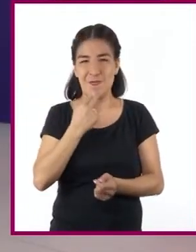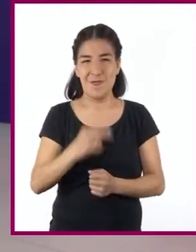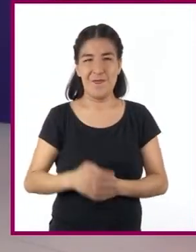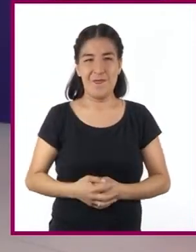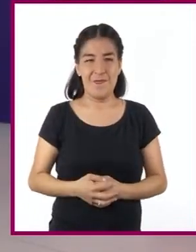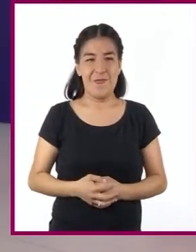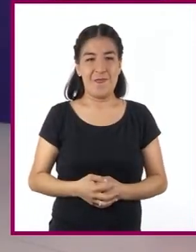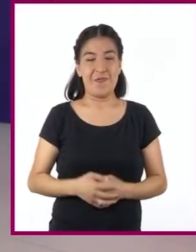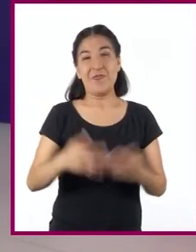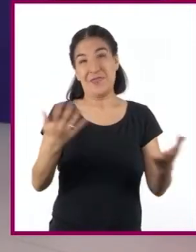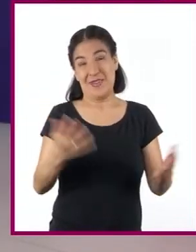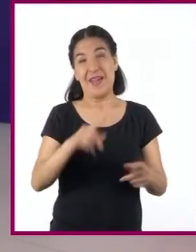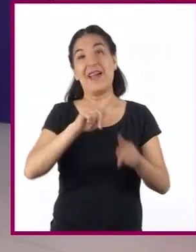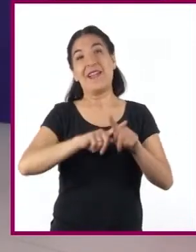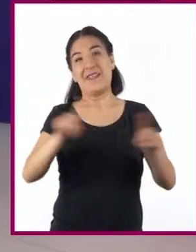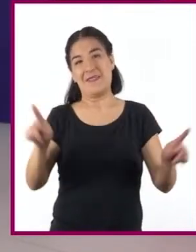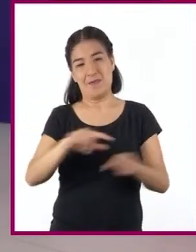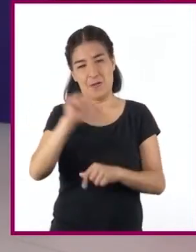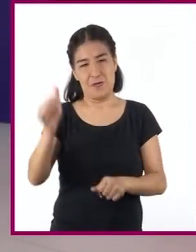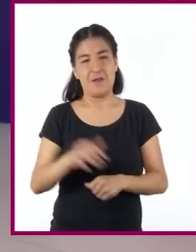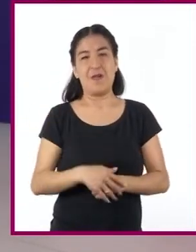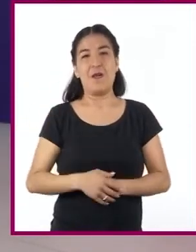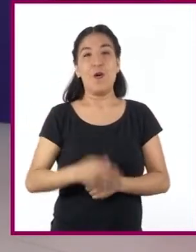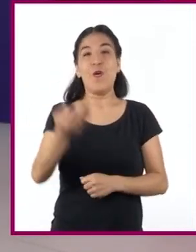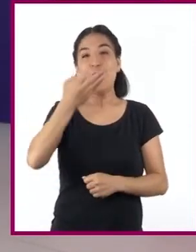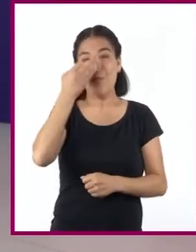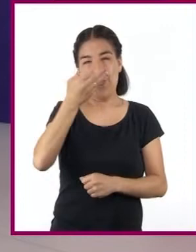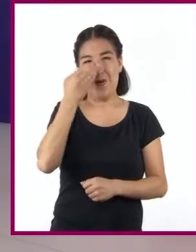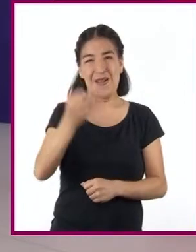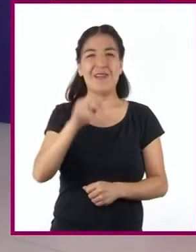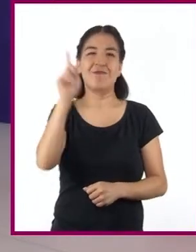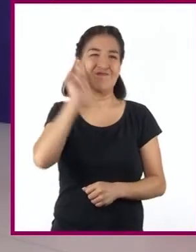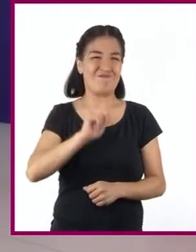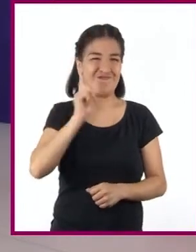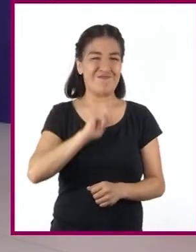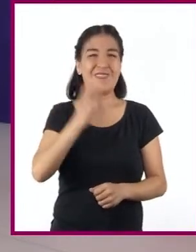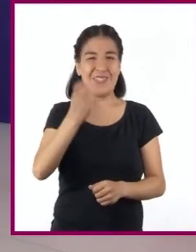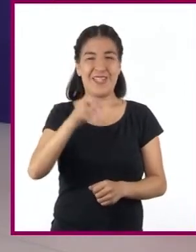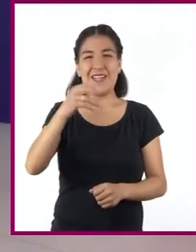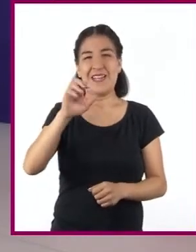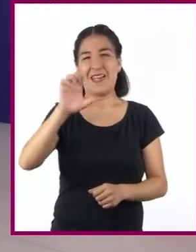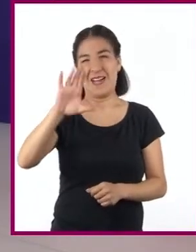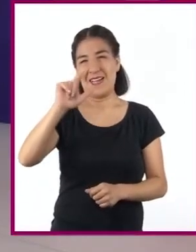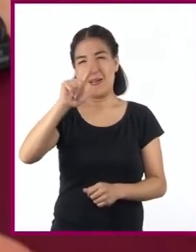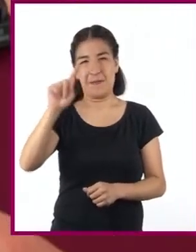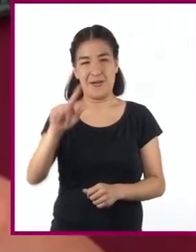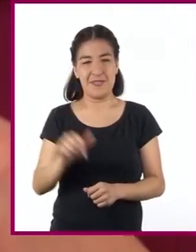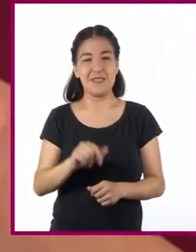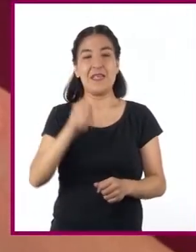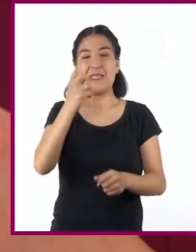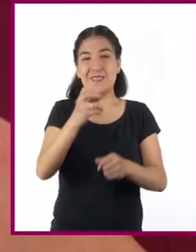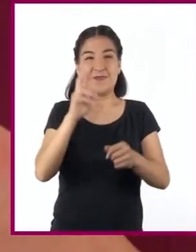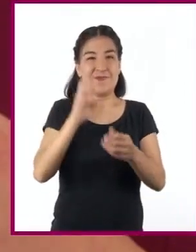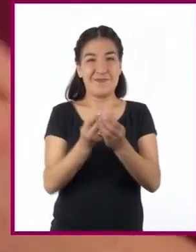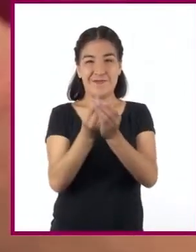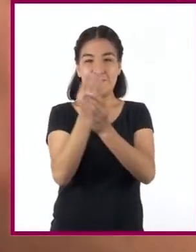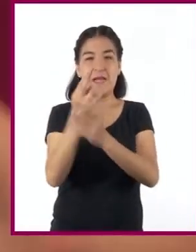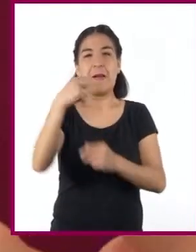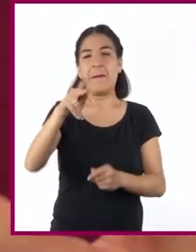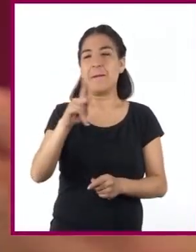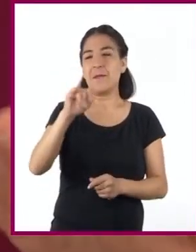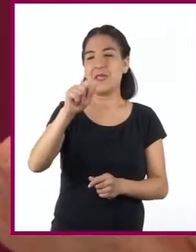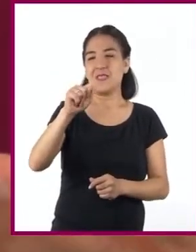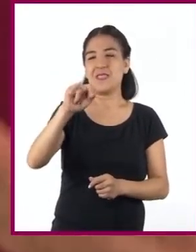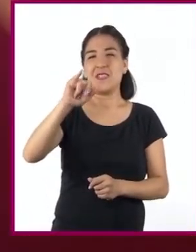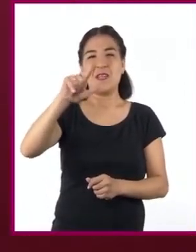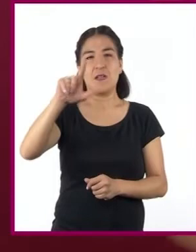En cambio, esta, que es la flor hembra, tiene una protuberancia aquí, llamado pistilo, y